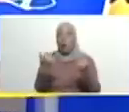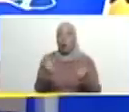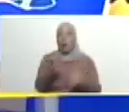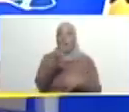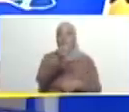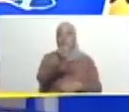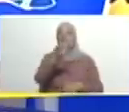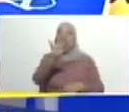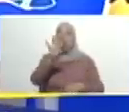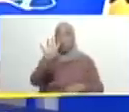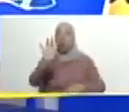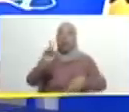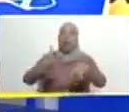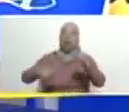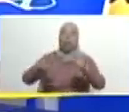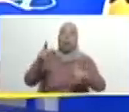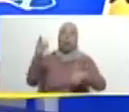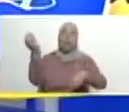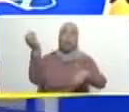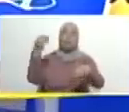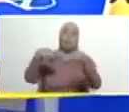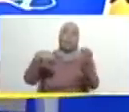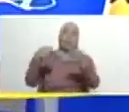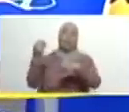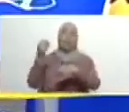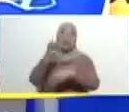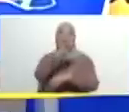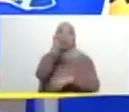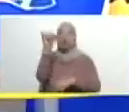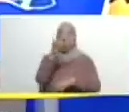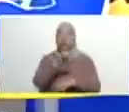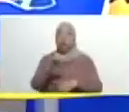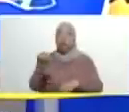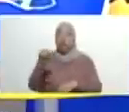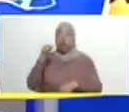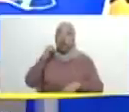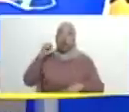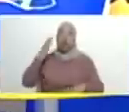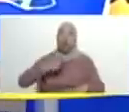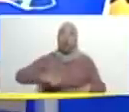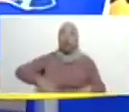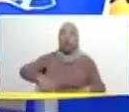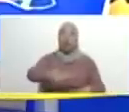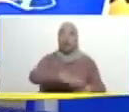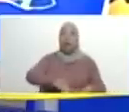34. Y en algunos lugares mucho más, como en el Zulia, en el llano venezolano.